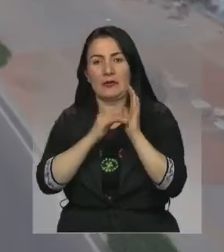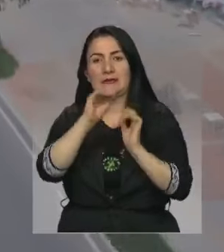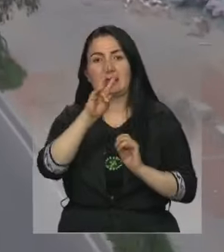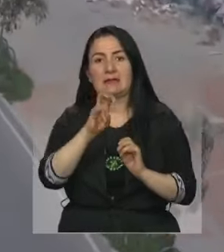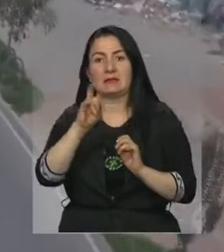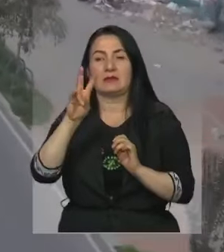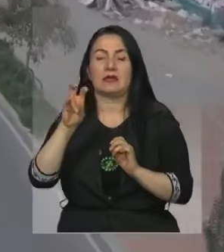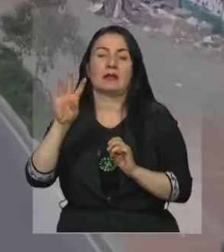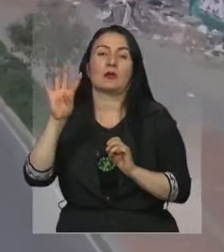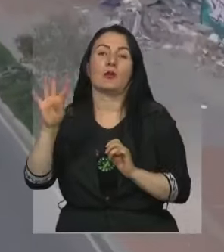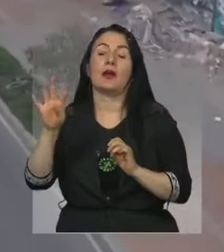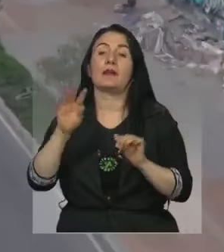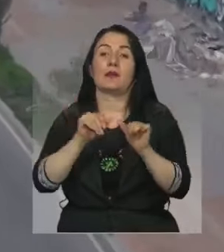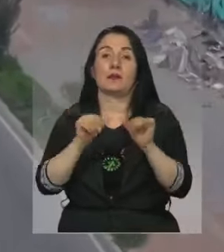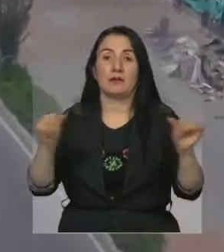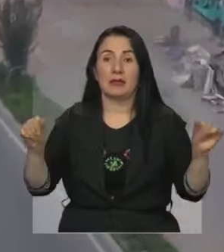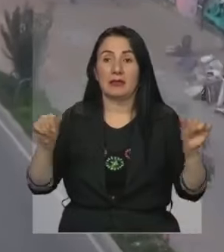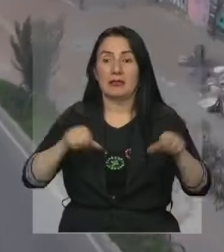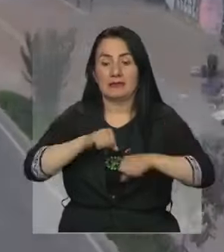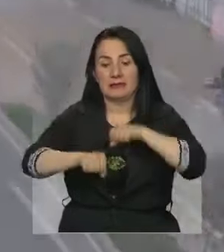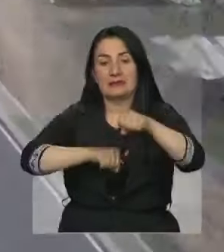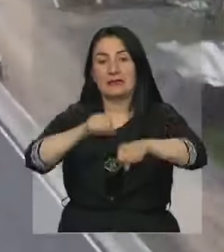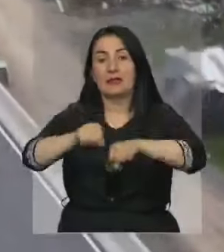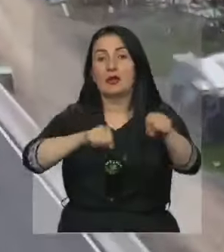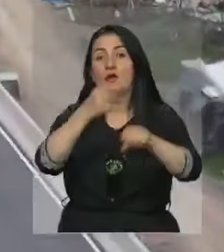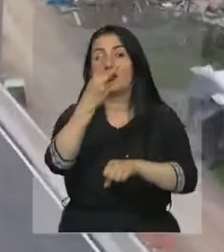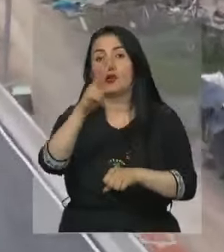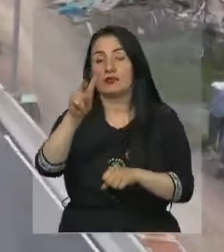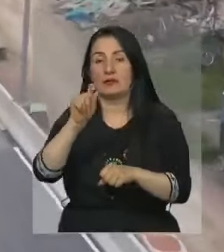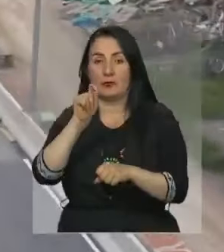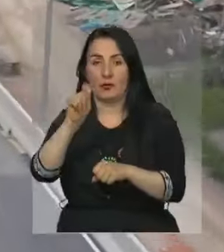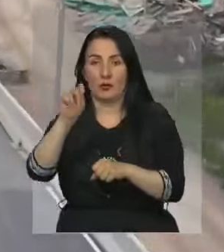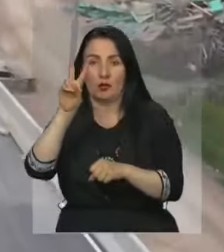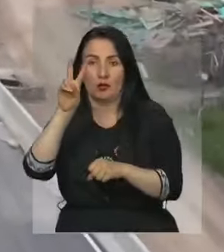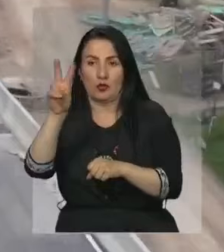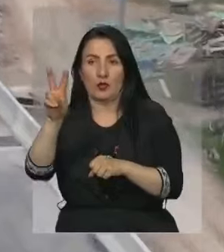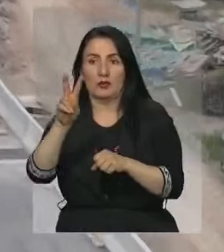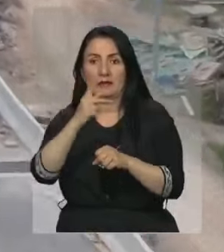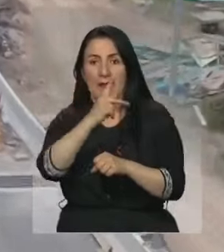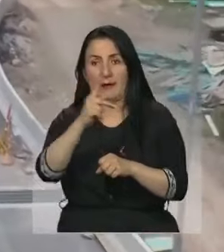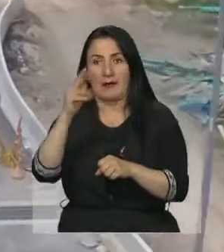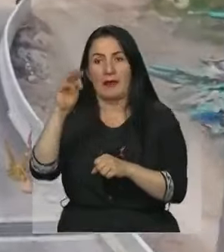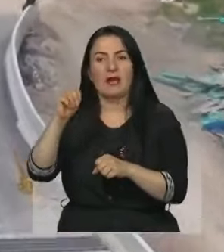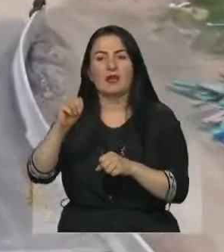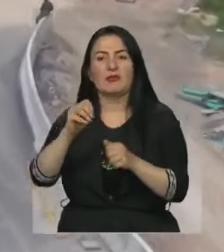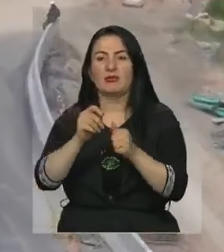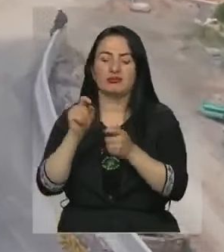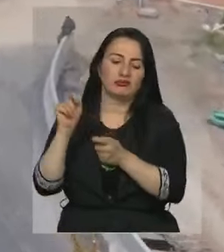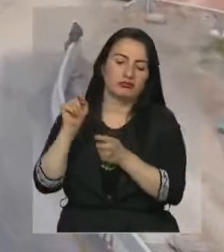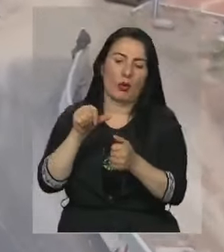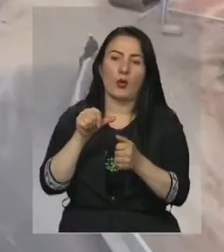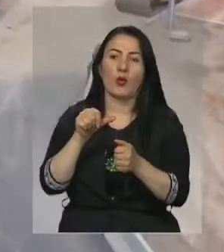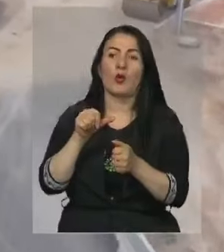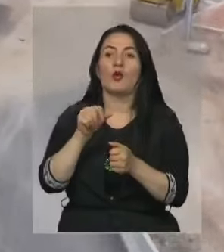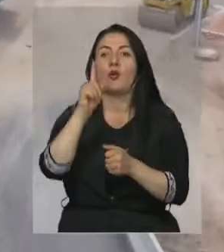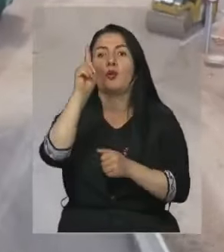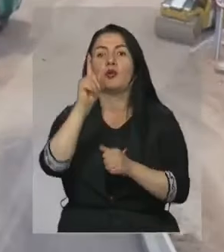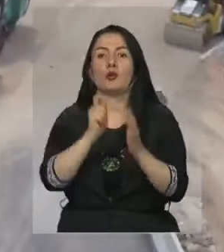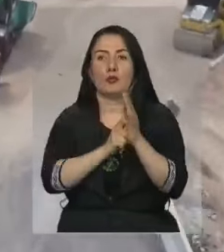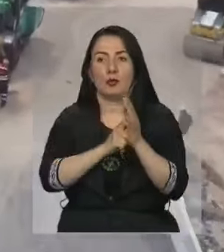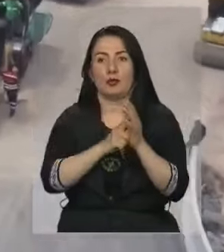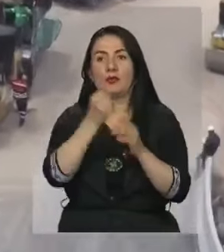95.774 metros cuadrados y una ciclorruta de 12.2 kilómetros. La inversión total de todo el proyecto fue de